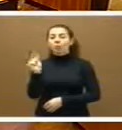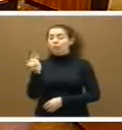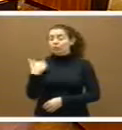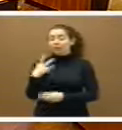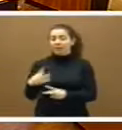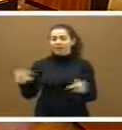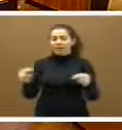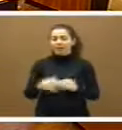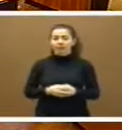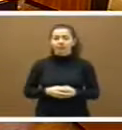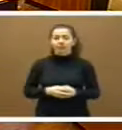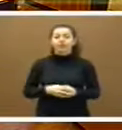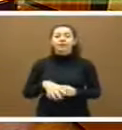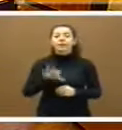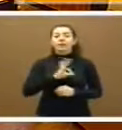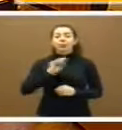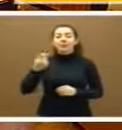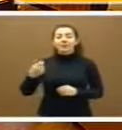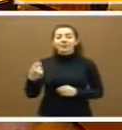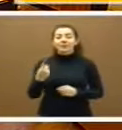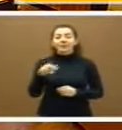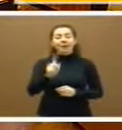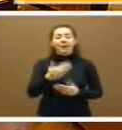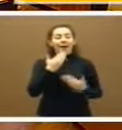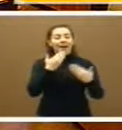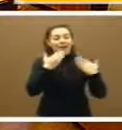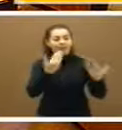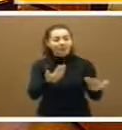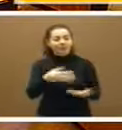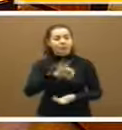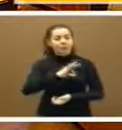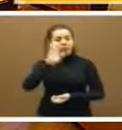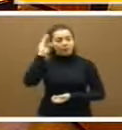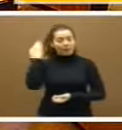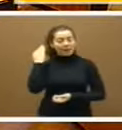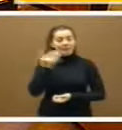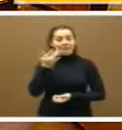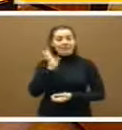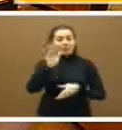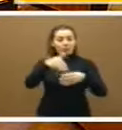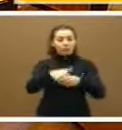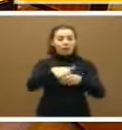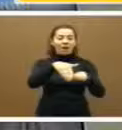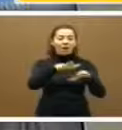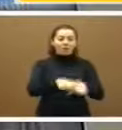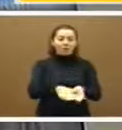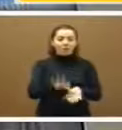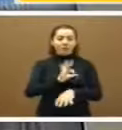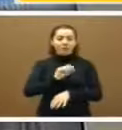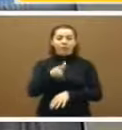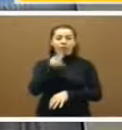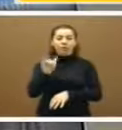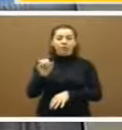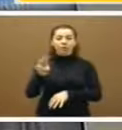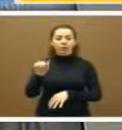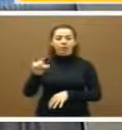Señor presidente, agradecer también al señor Escobar el voto favorable a esta enmienda conjunta. Señor Hipólito, menos mal que son el